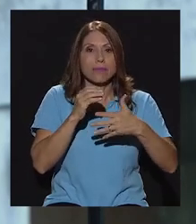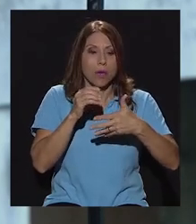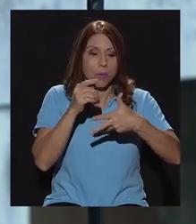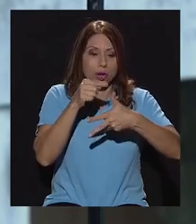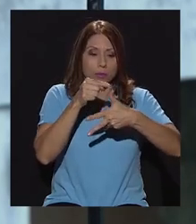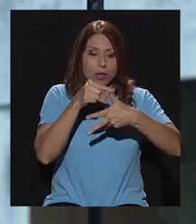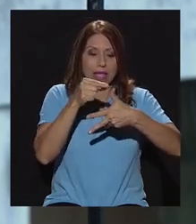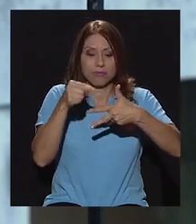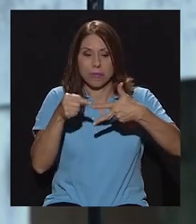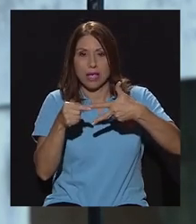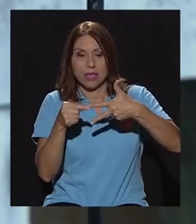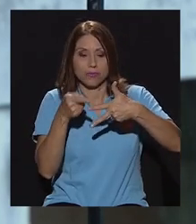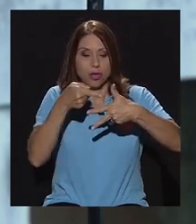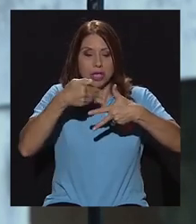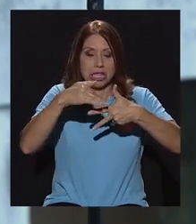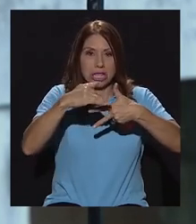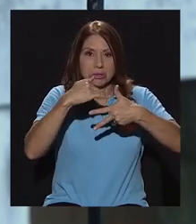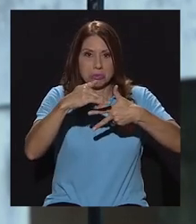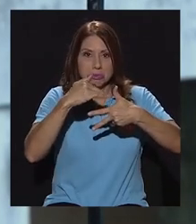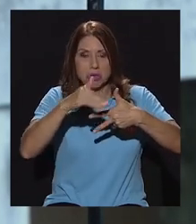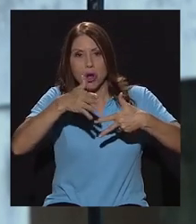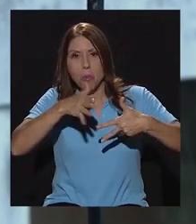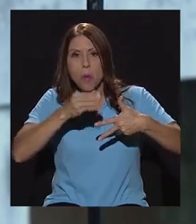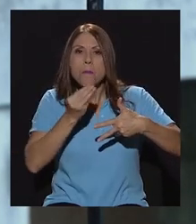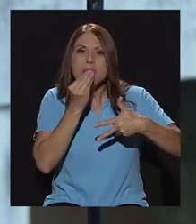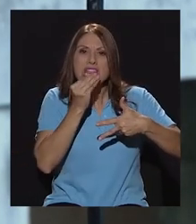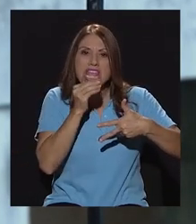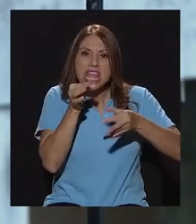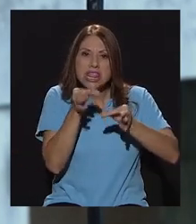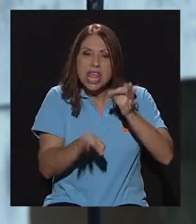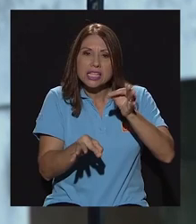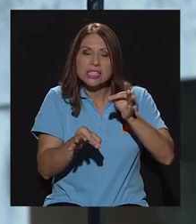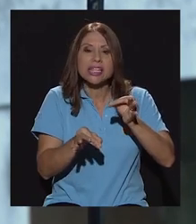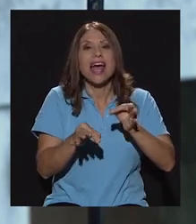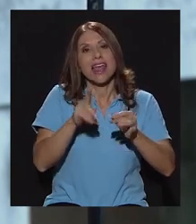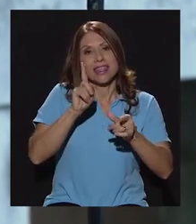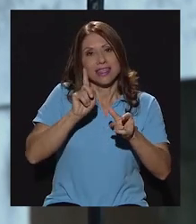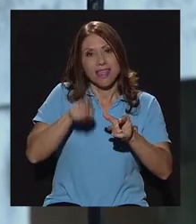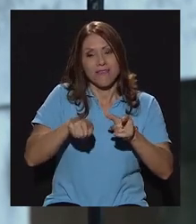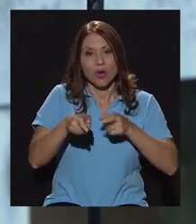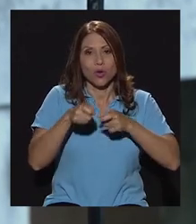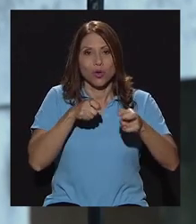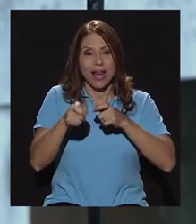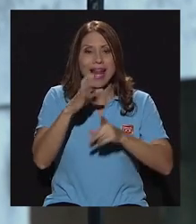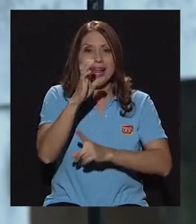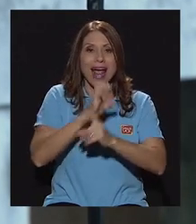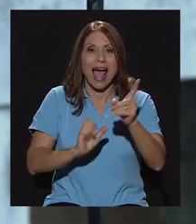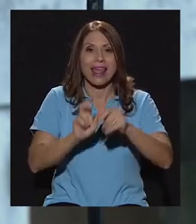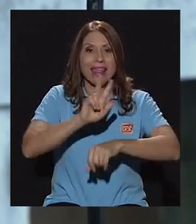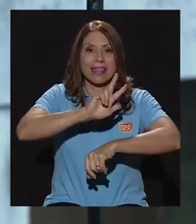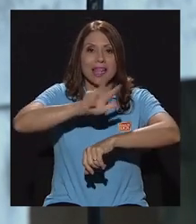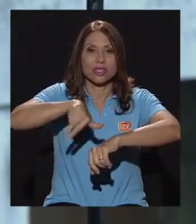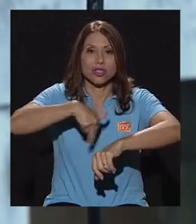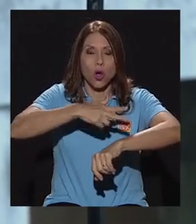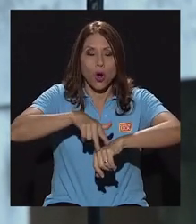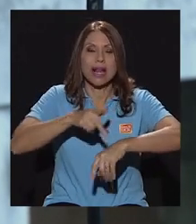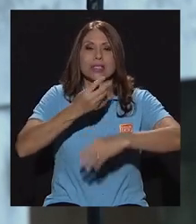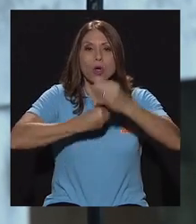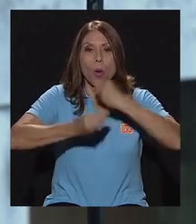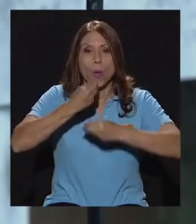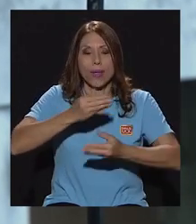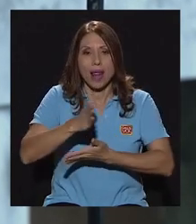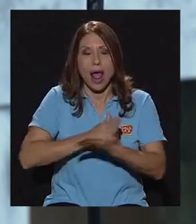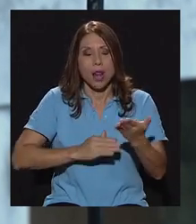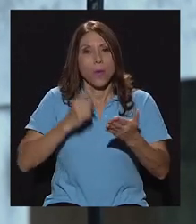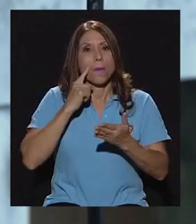los intermedios, entonces ahí sí debe controlar cada 3 horas los tiempos de comida, de igual manera para dar un tiempo prudente a que se